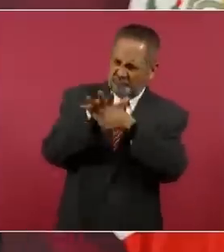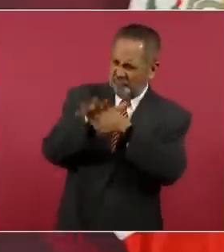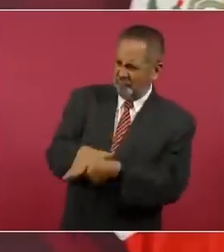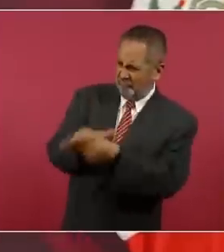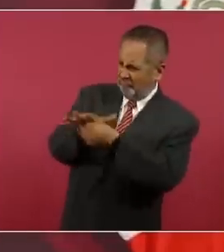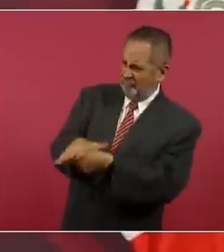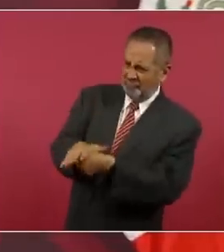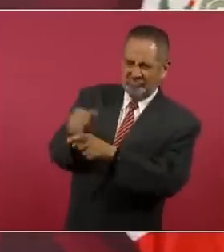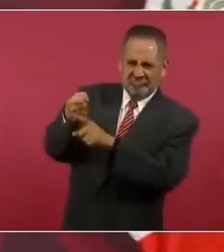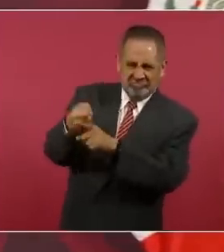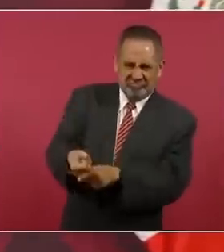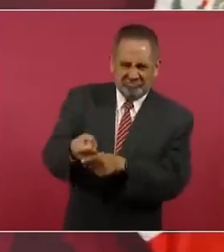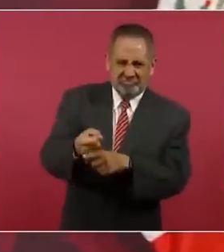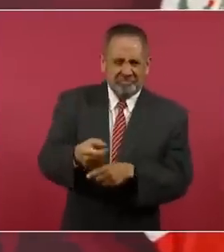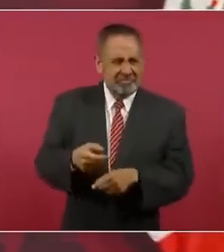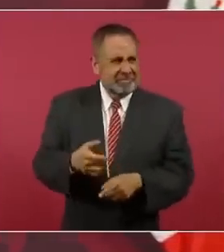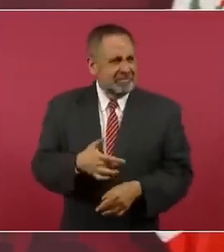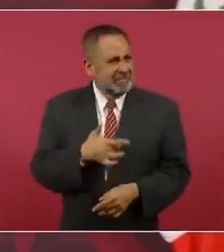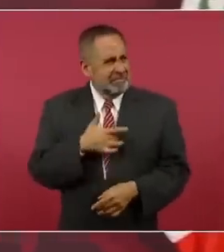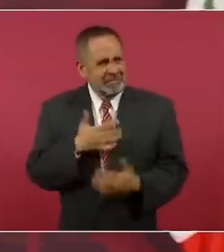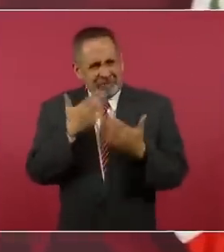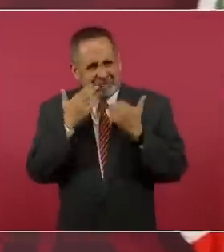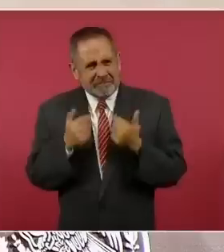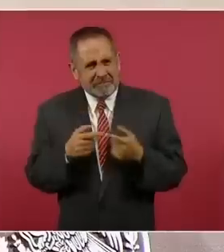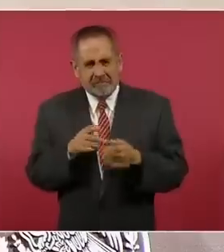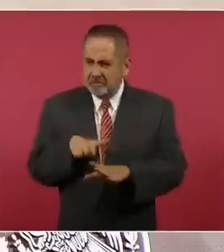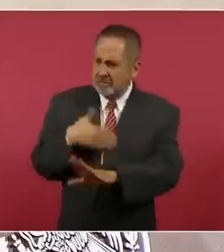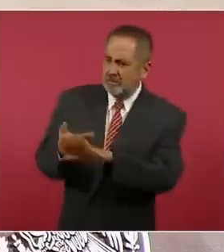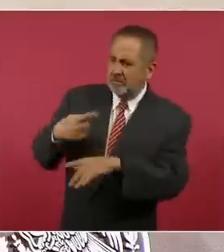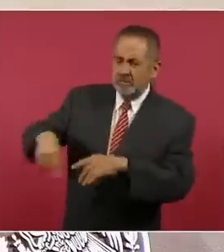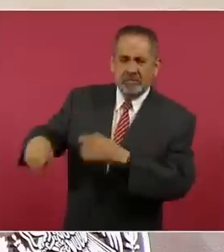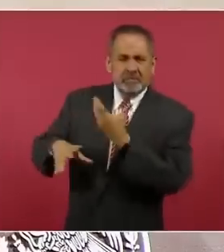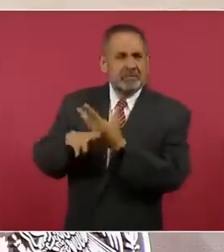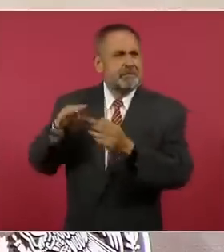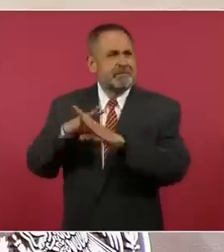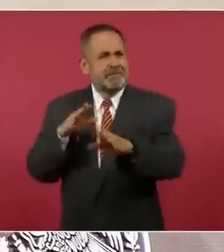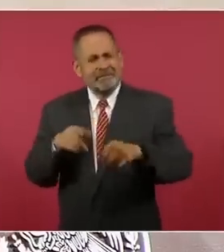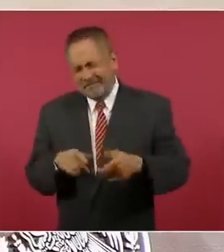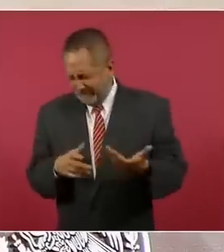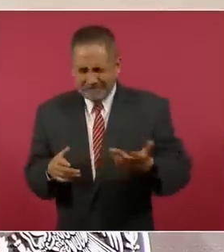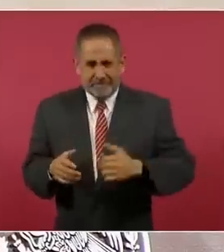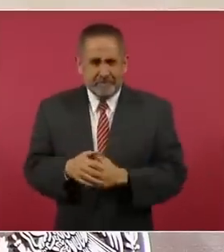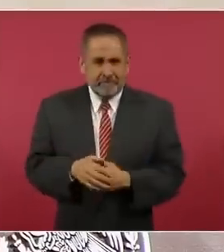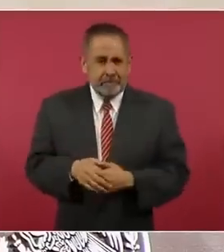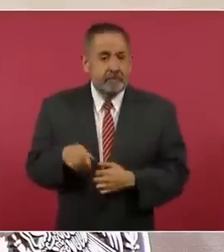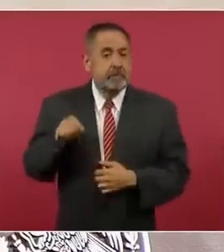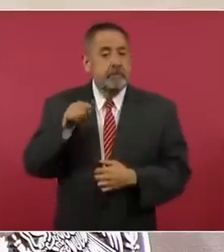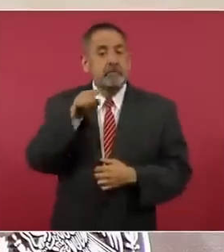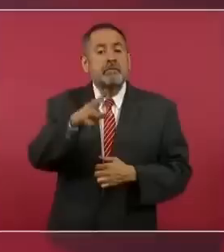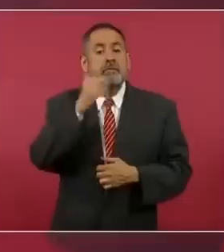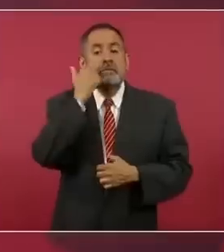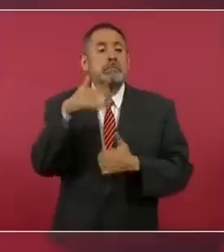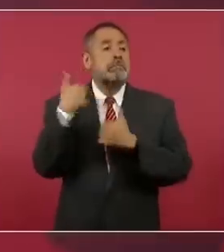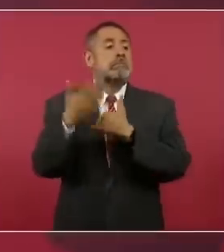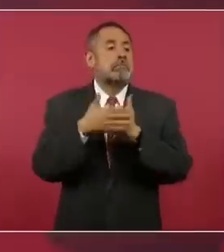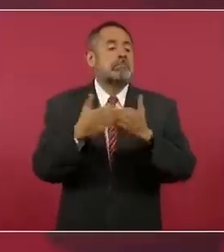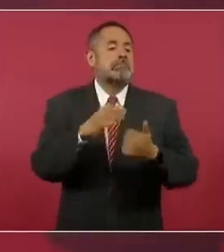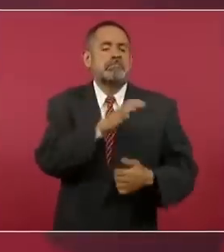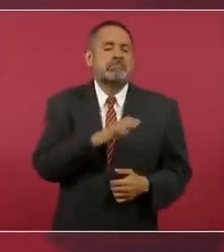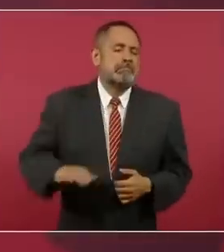represivas, inhumanas, en contra de los migrantes en Florida, porque quiere ser candidato.